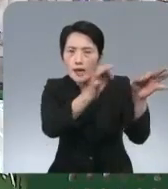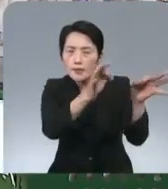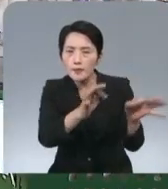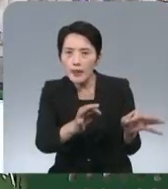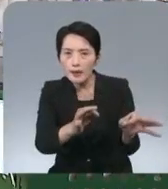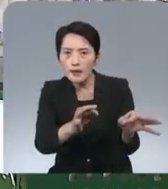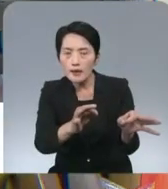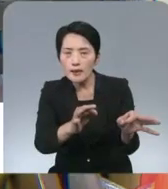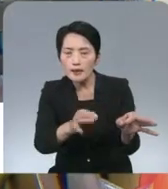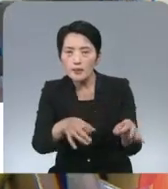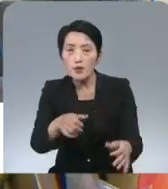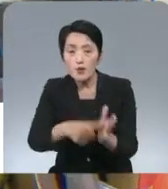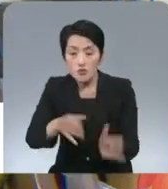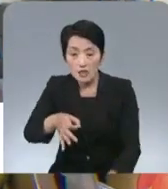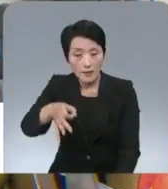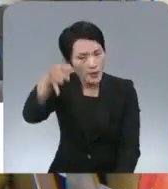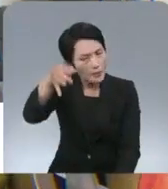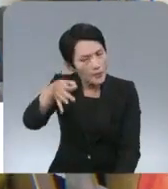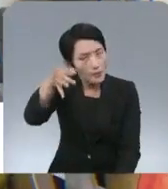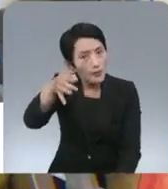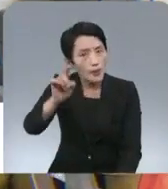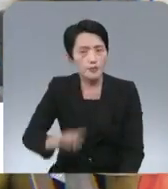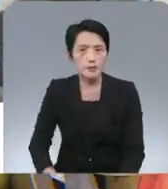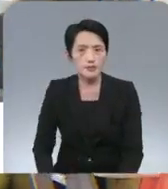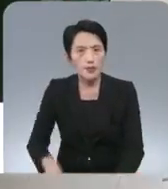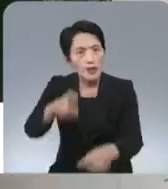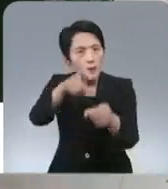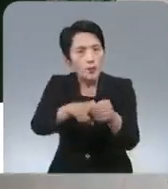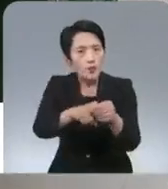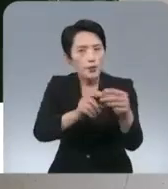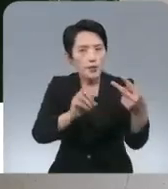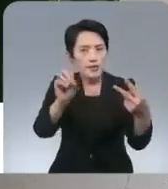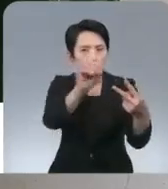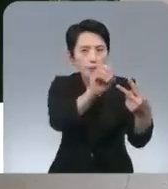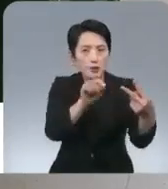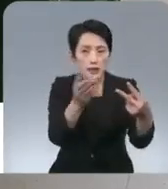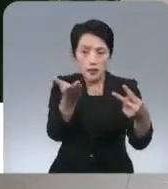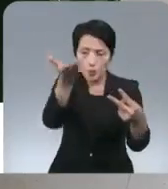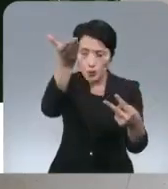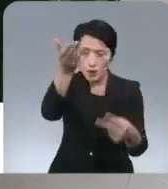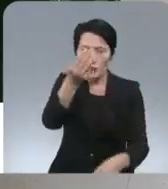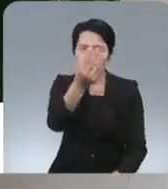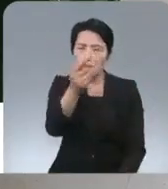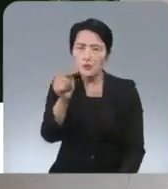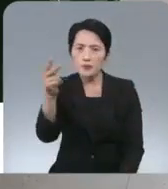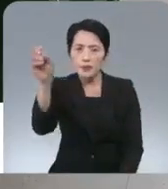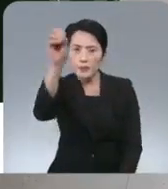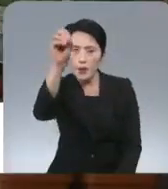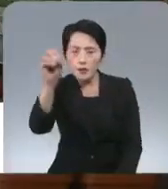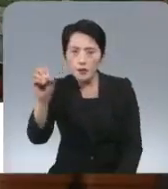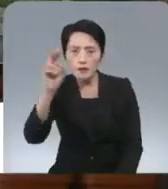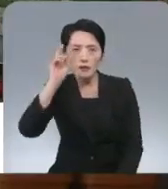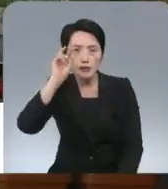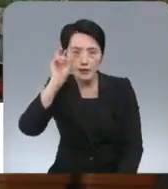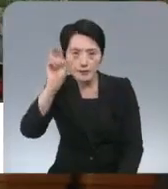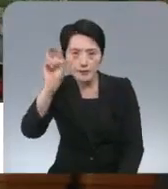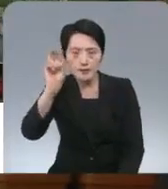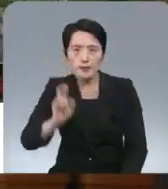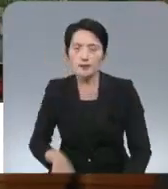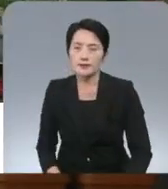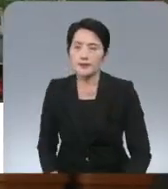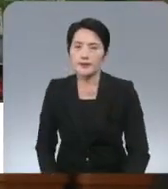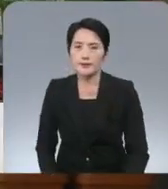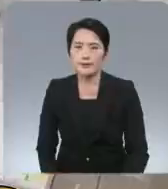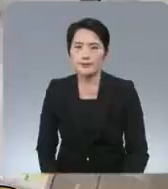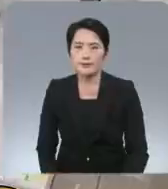en base a estas previsiones el instituto de desarrollo de Corea destaca la necesidad de mejorar la salud financiera del país y de proseguir con el aumento